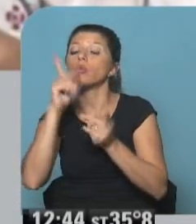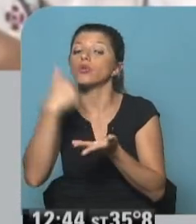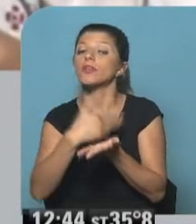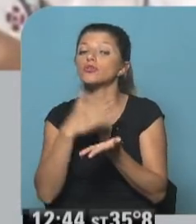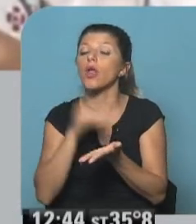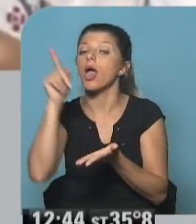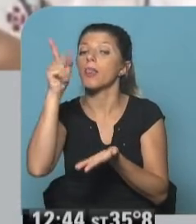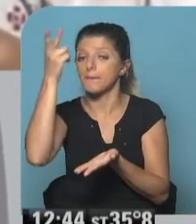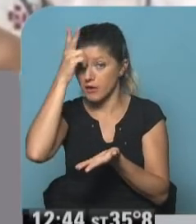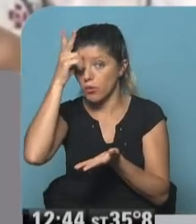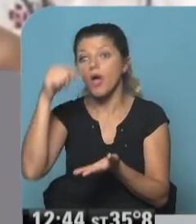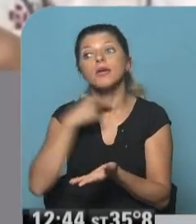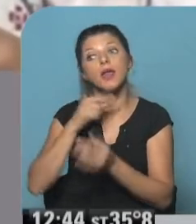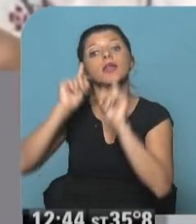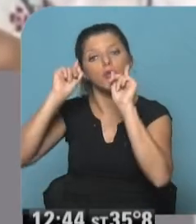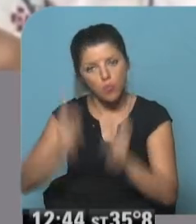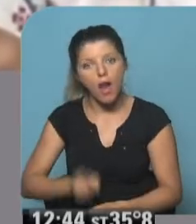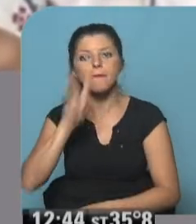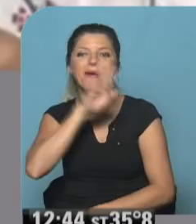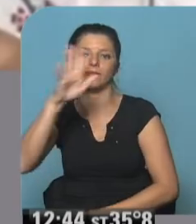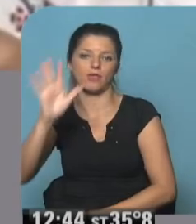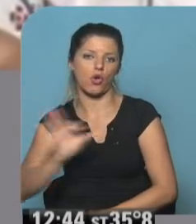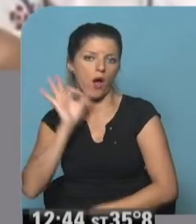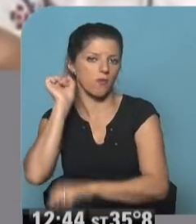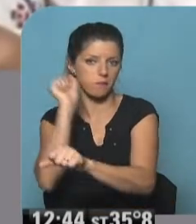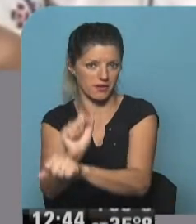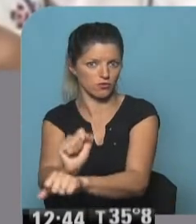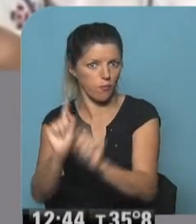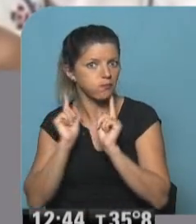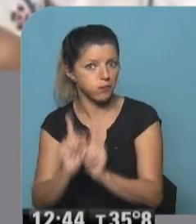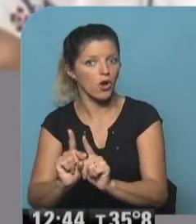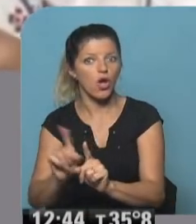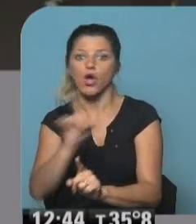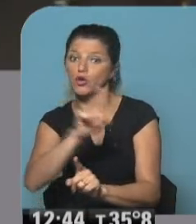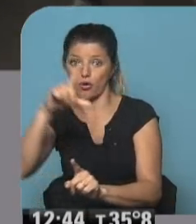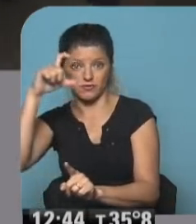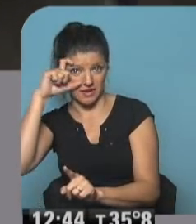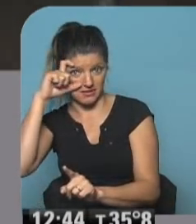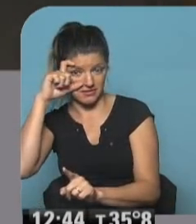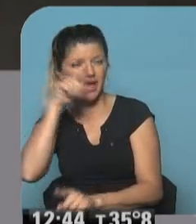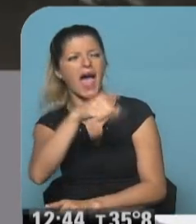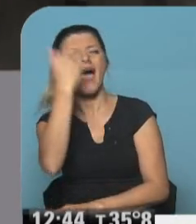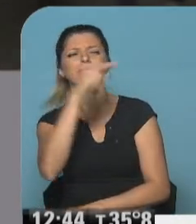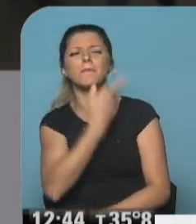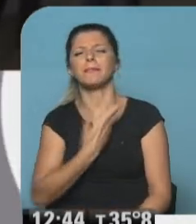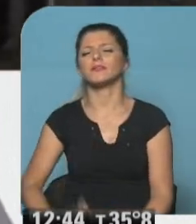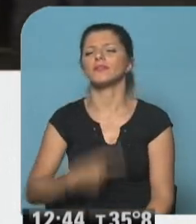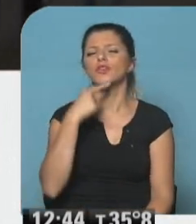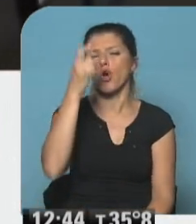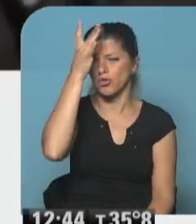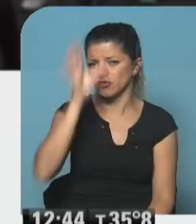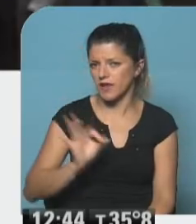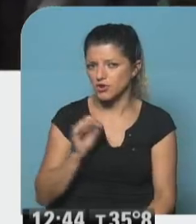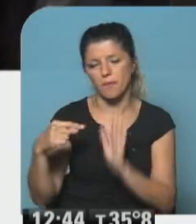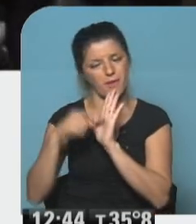peruana de que cumpla efectivamente los 25 años de cárcel y no 10, que no son 12, como dijo también Kuczynski, que son los que sirvió